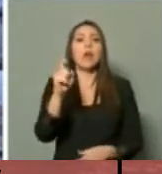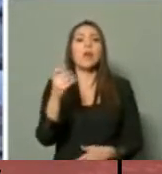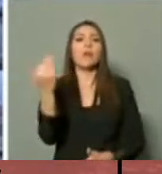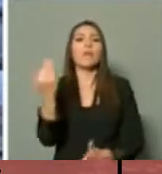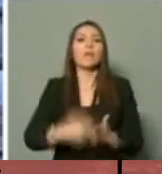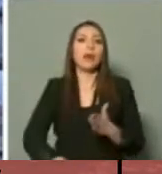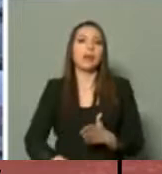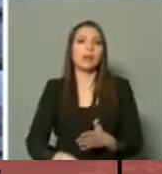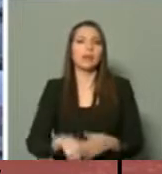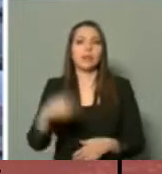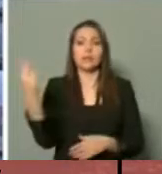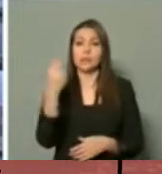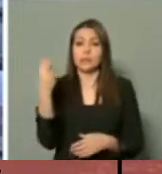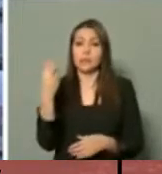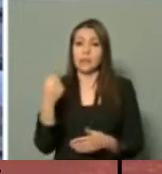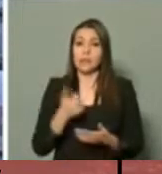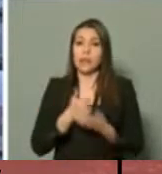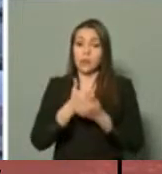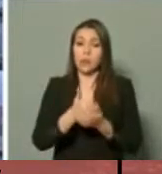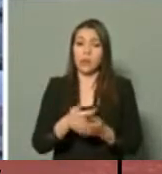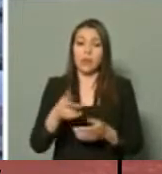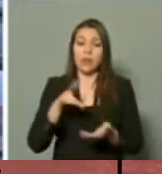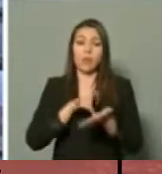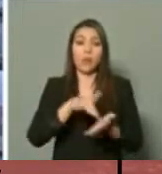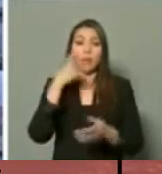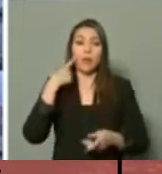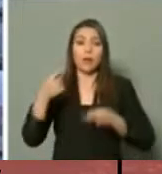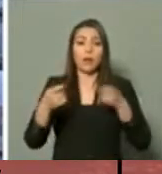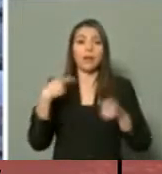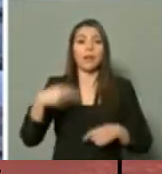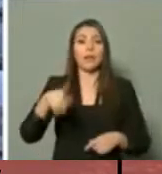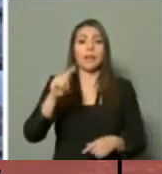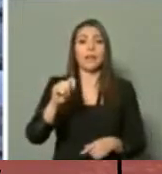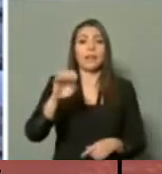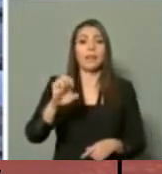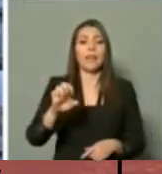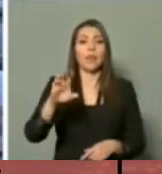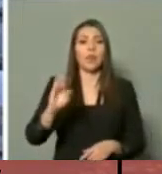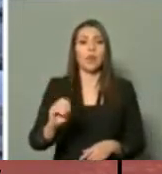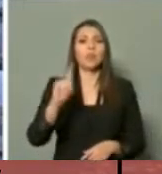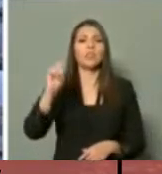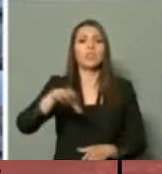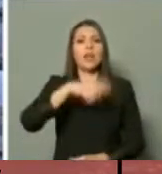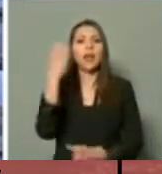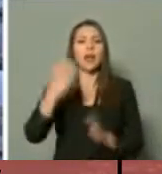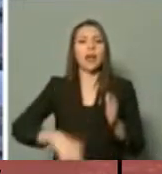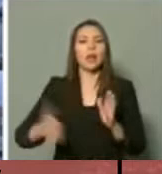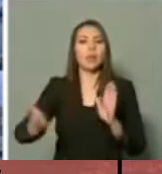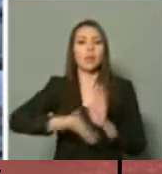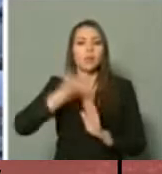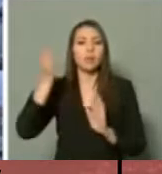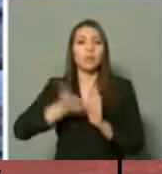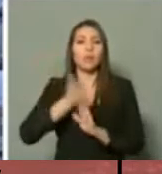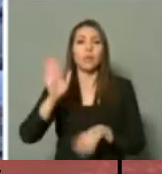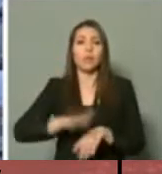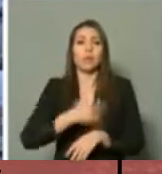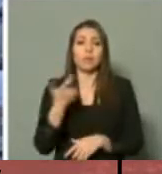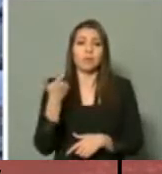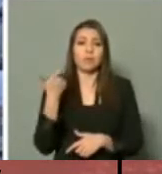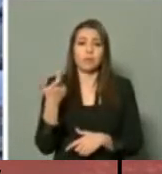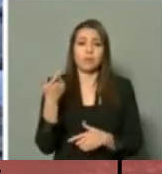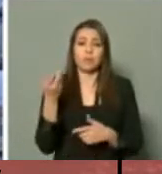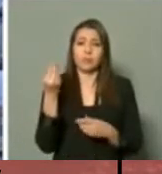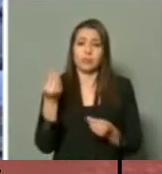cosas que se llaman TO, y esas TO son las terminaciones de obra, que deja cantidades fuertísimas de dinero a las